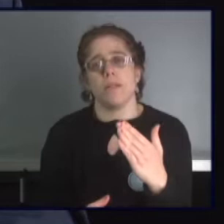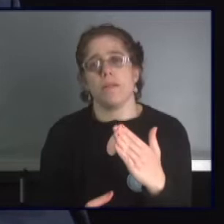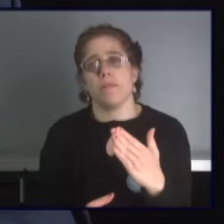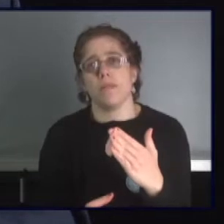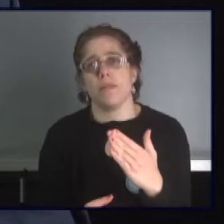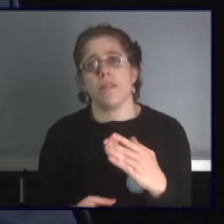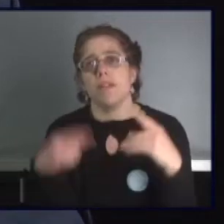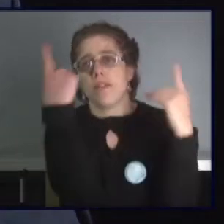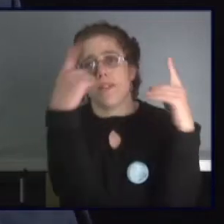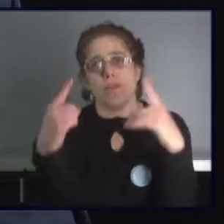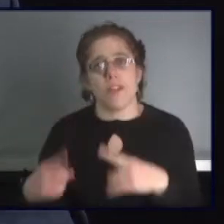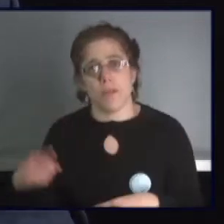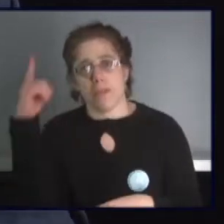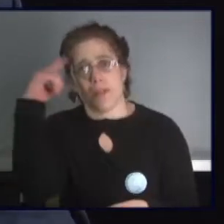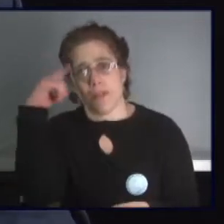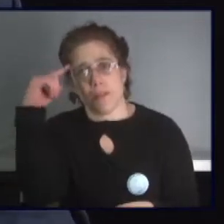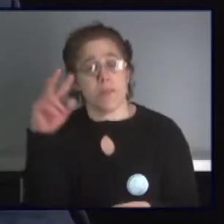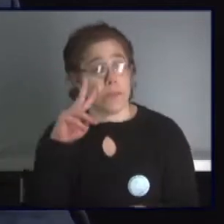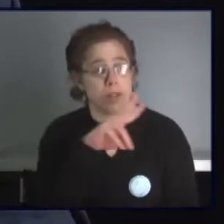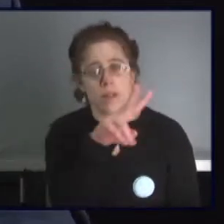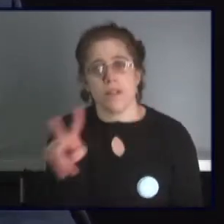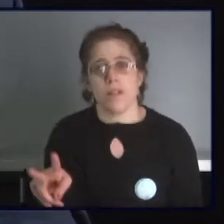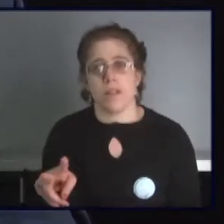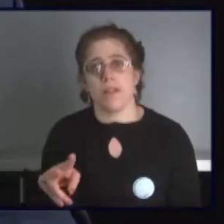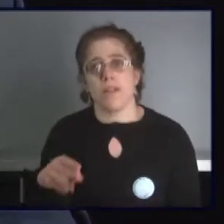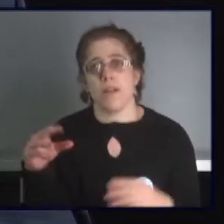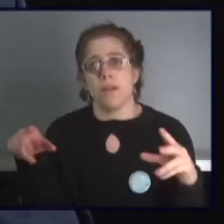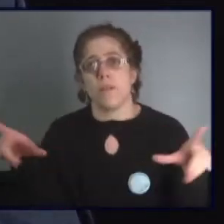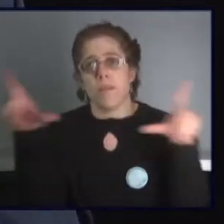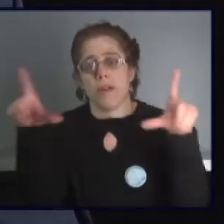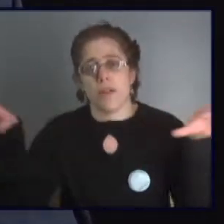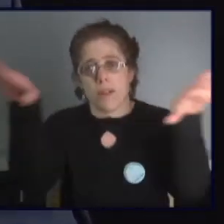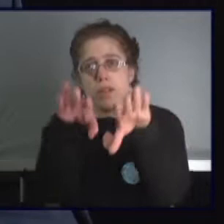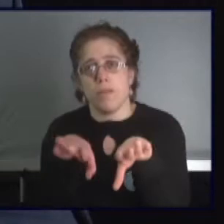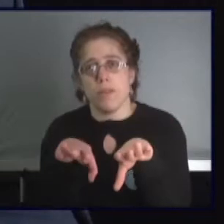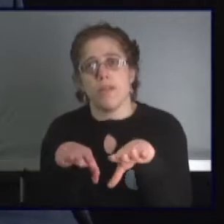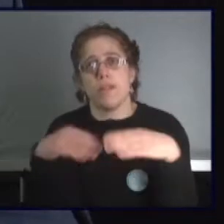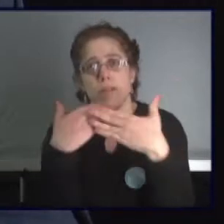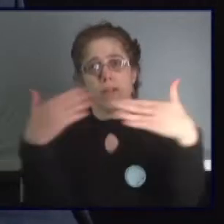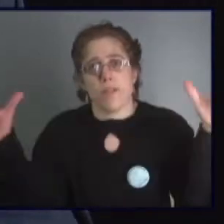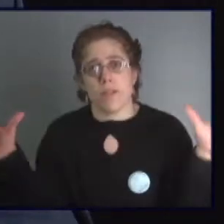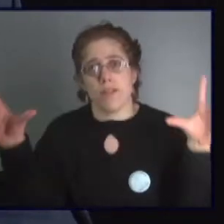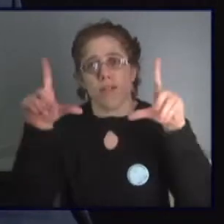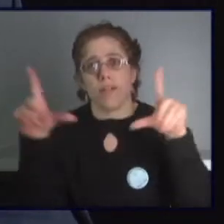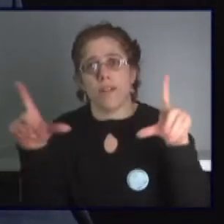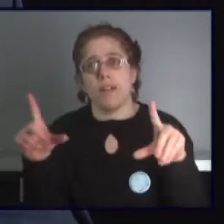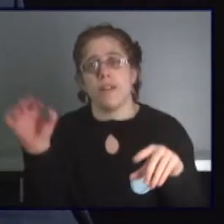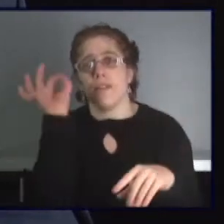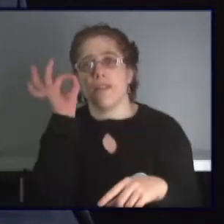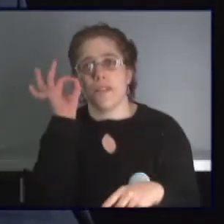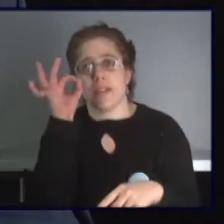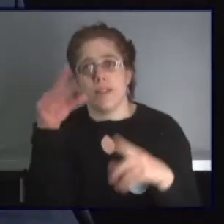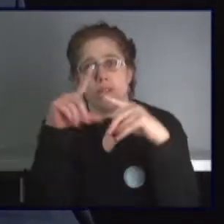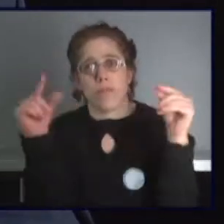distintos pensamientos y miradas como siempre a través de parís te ve en la televisión digital abierta somos el canal 30